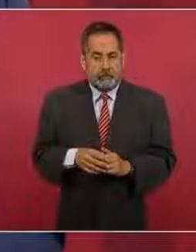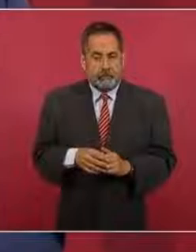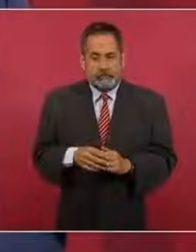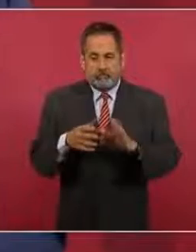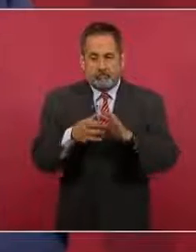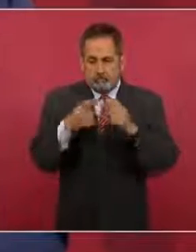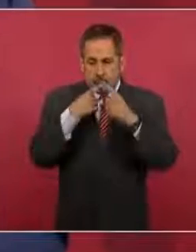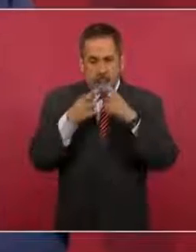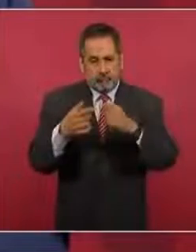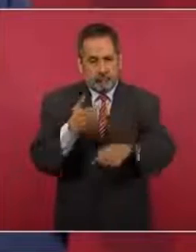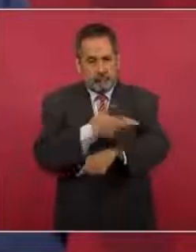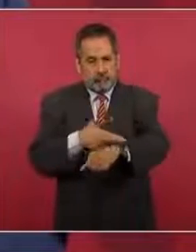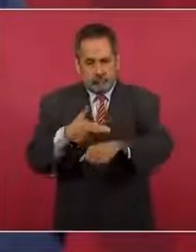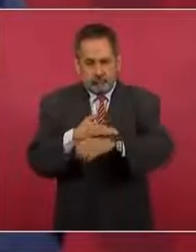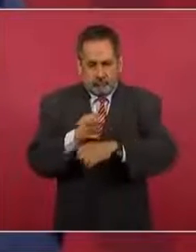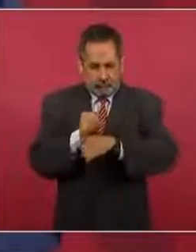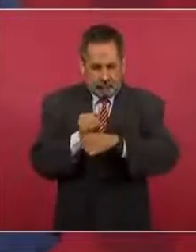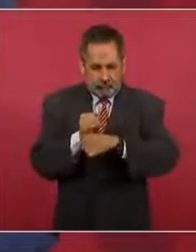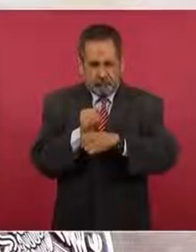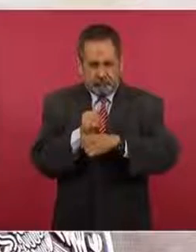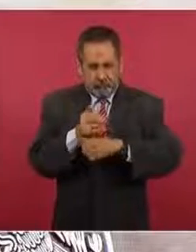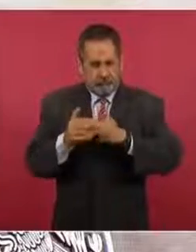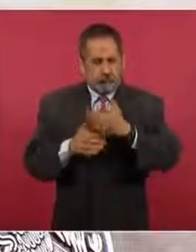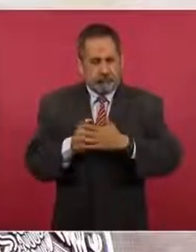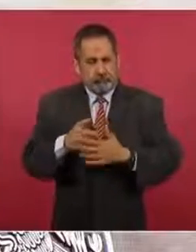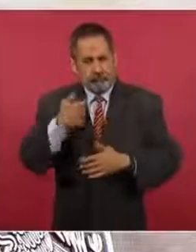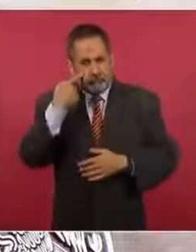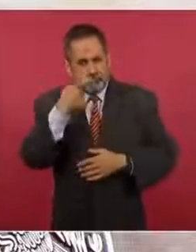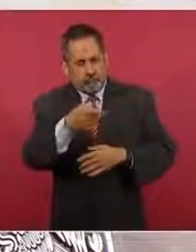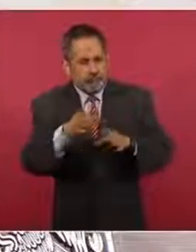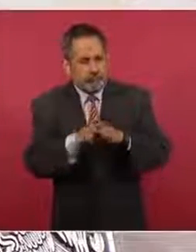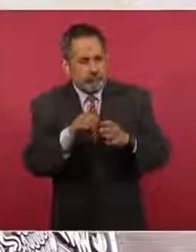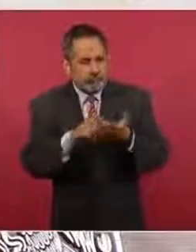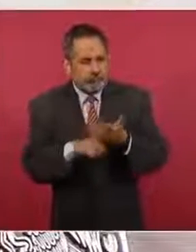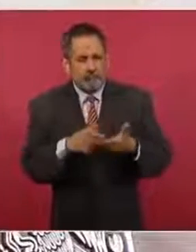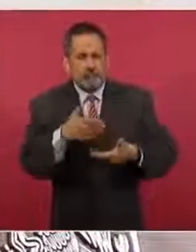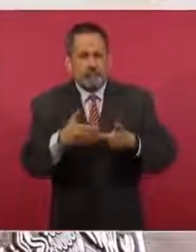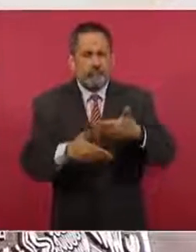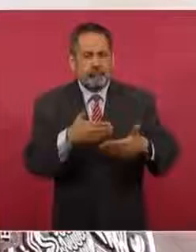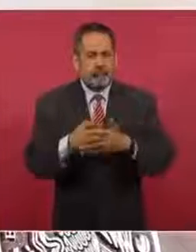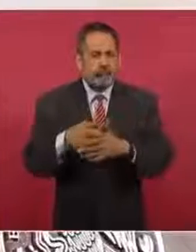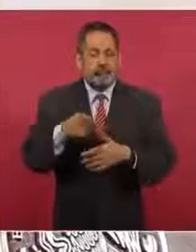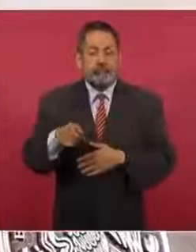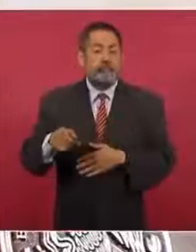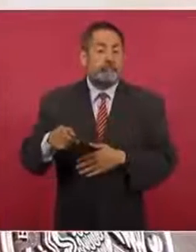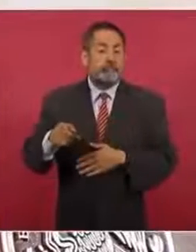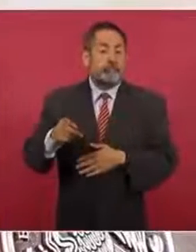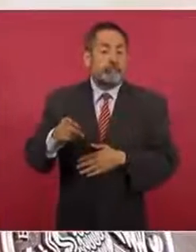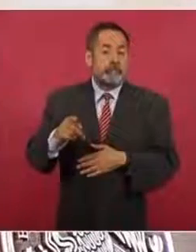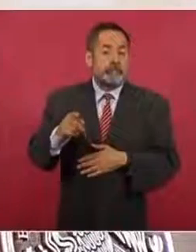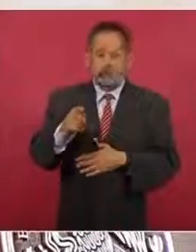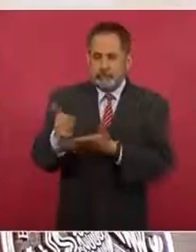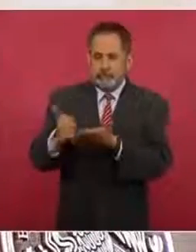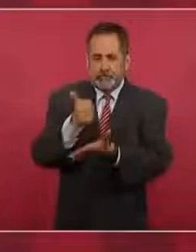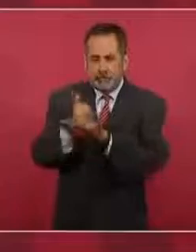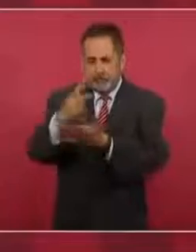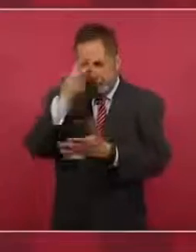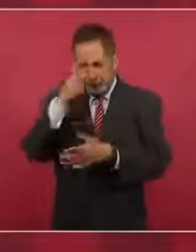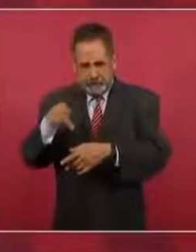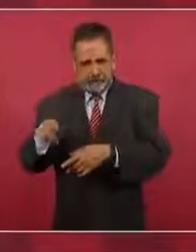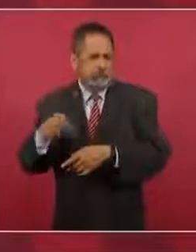hizo la investigación. Ha estado avanzando la Procuraduría de la Ciudad de